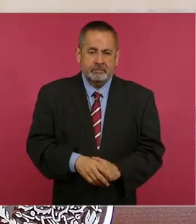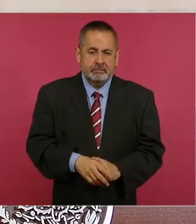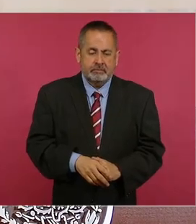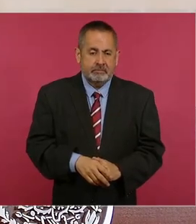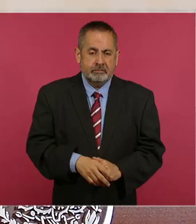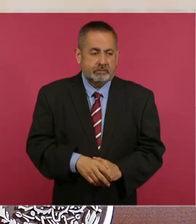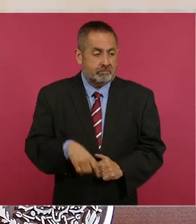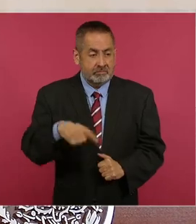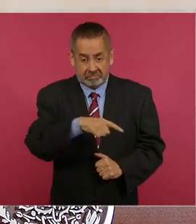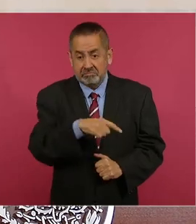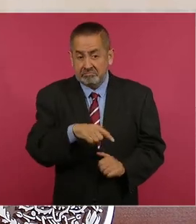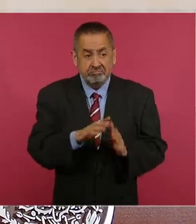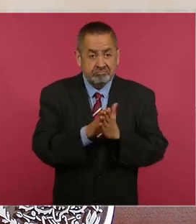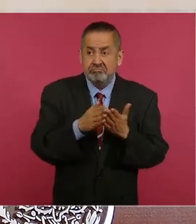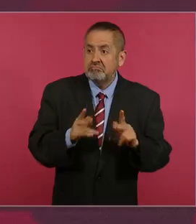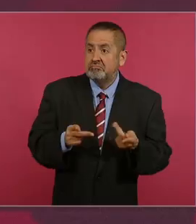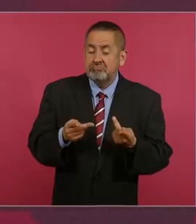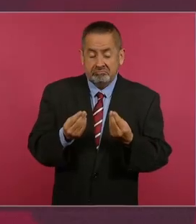En el país,